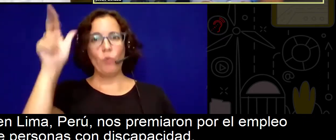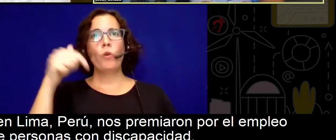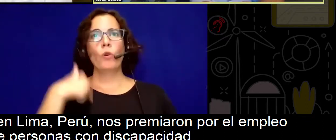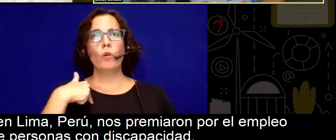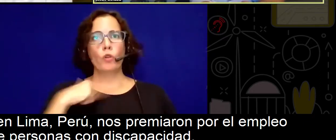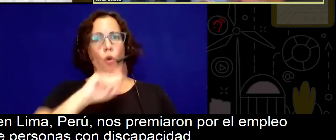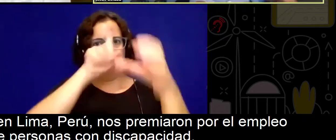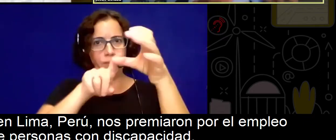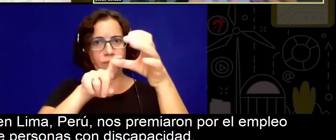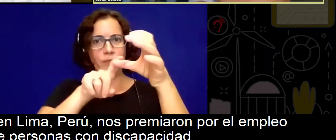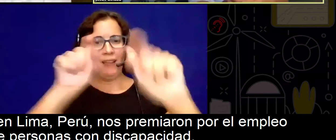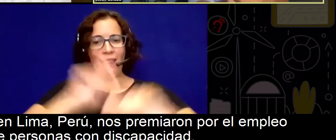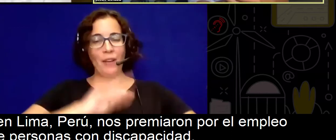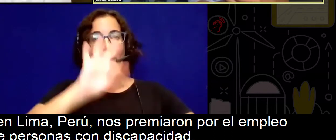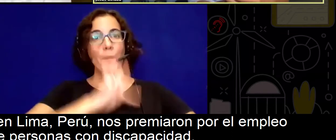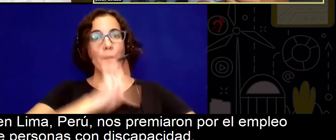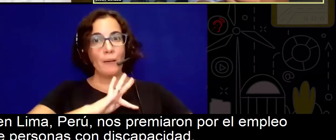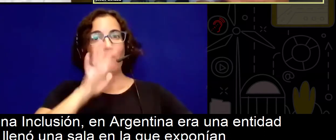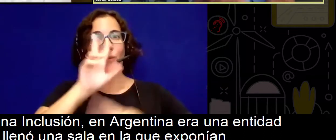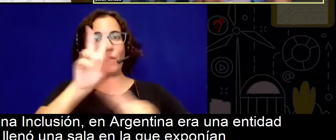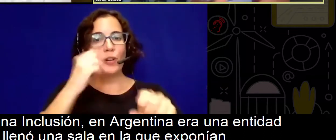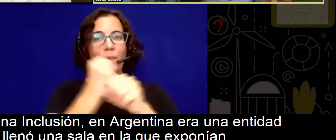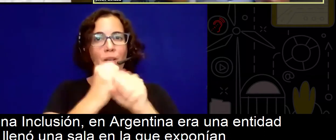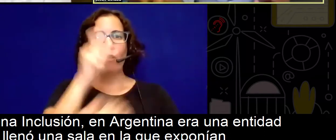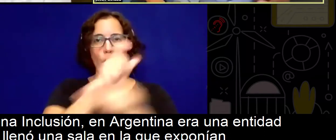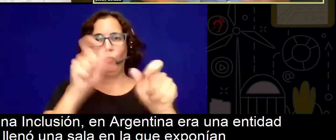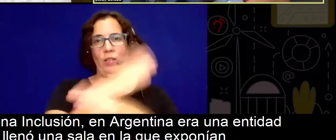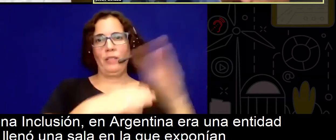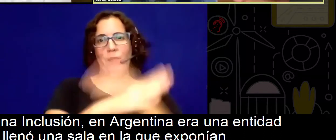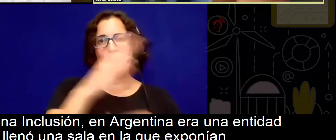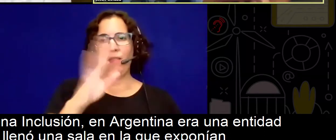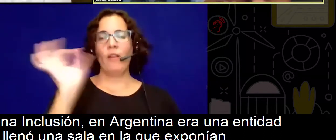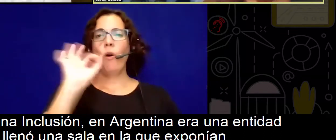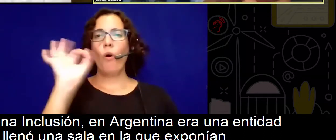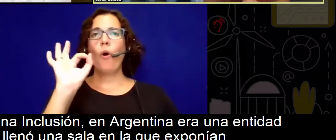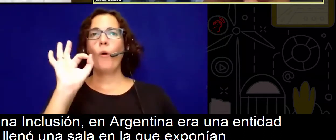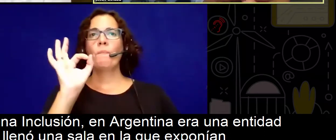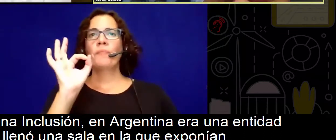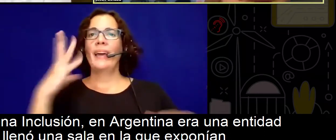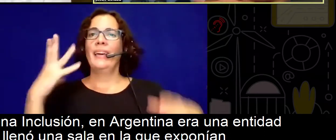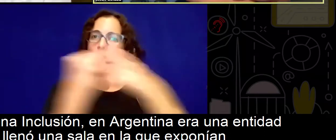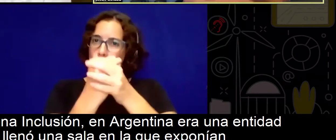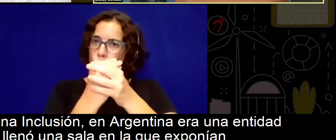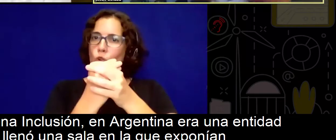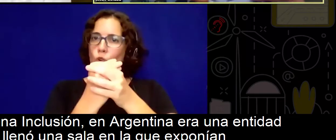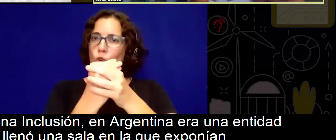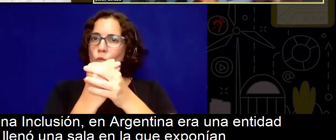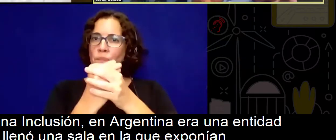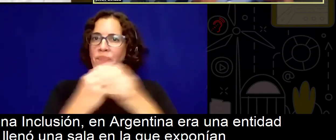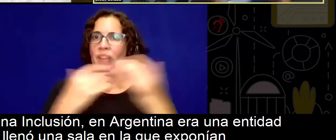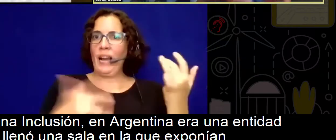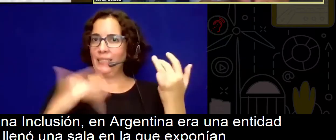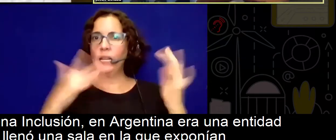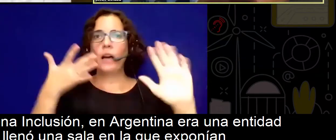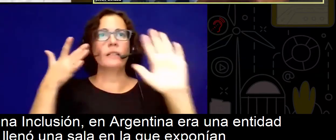premiaron por el empleo de las personas con discapacidad, o ver cómo Plena Inclusión en Argentina era una entidad que se llenó